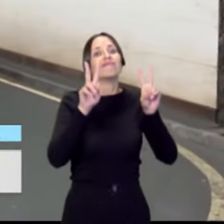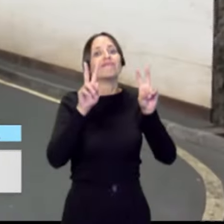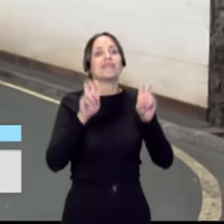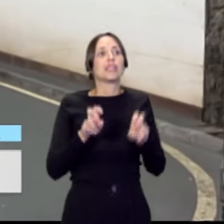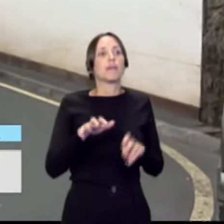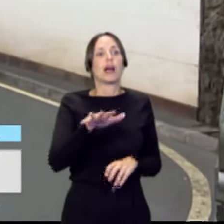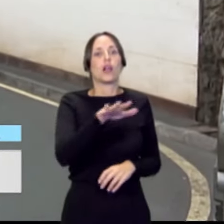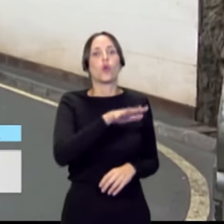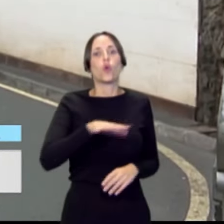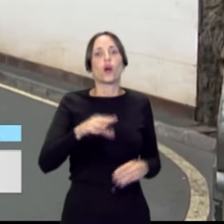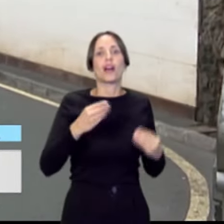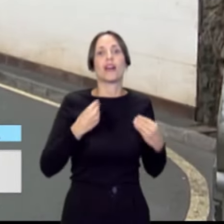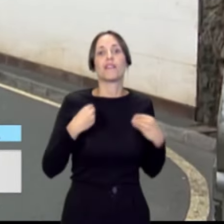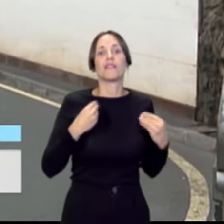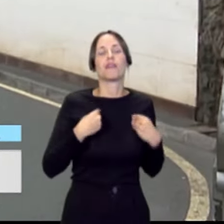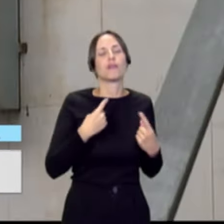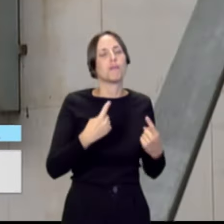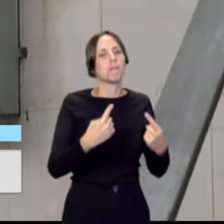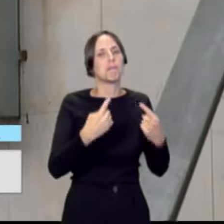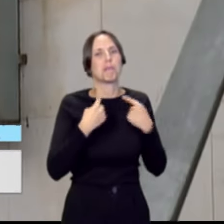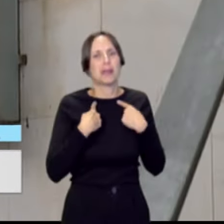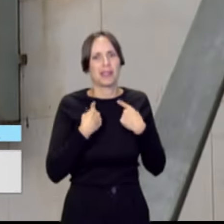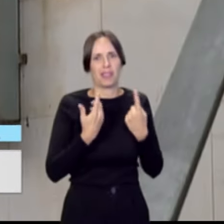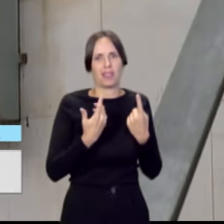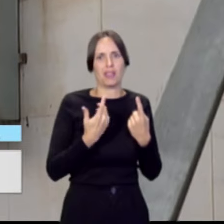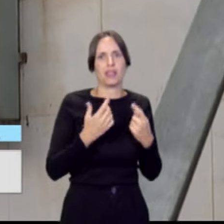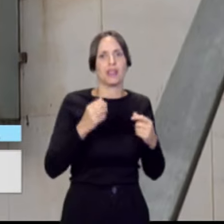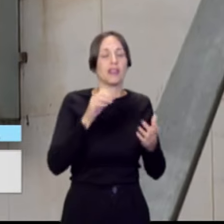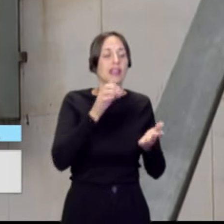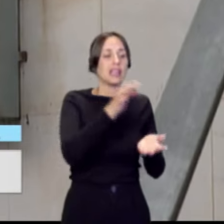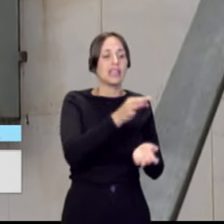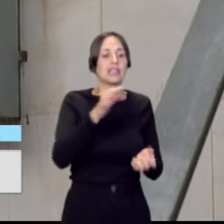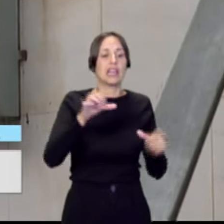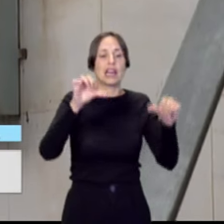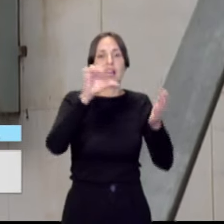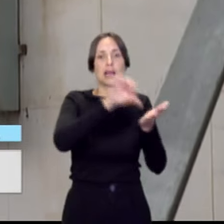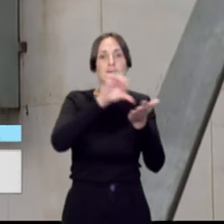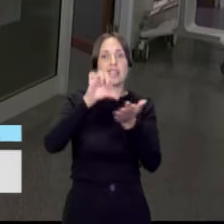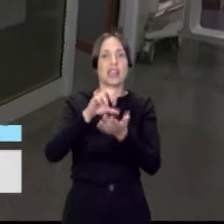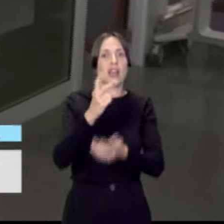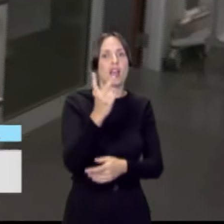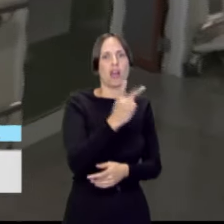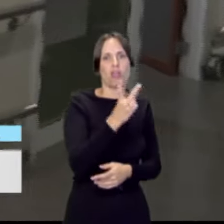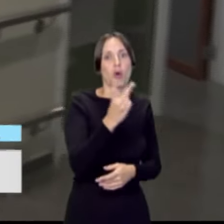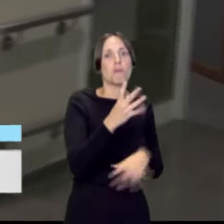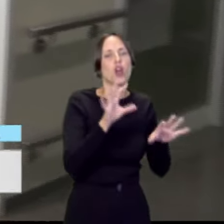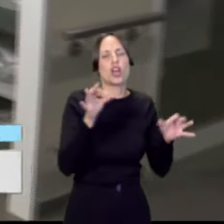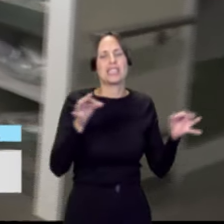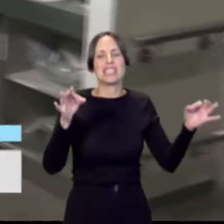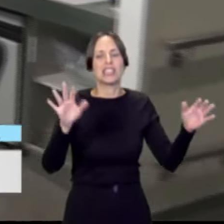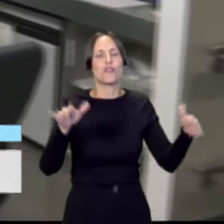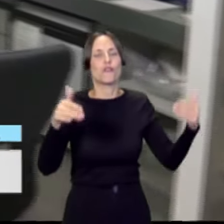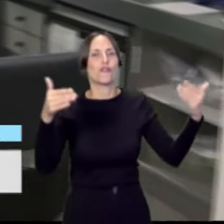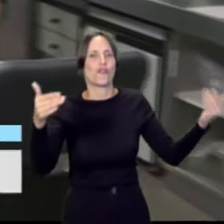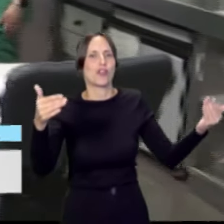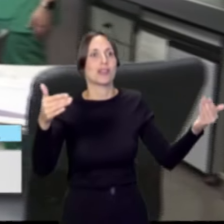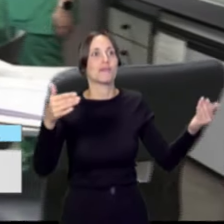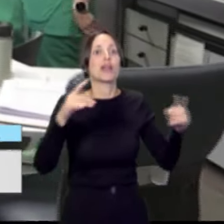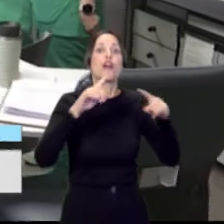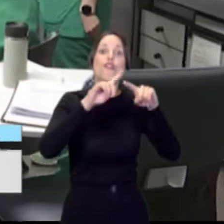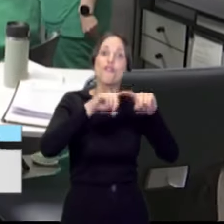En las islas capitalinas. En las islas menores todavía los familiares, como era antiguamente, pues la verdad que